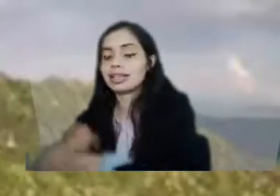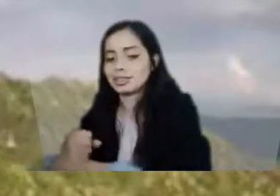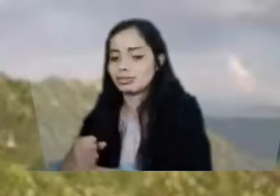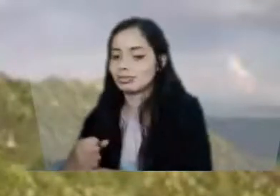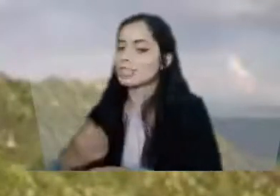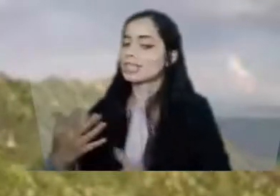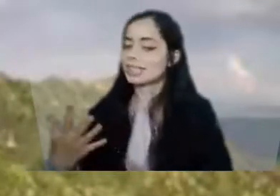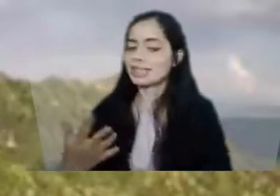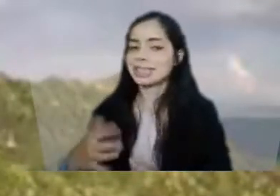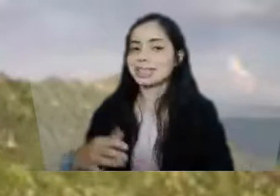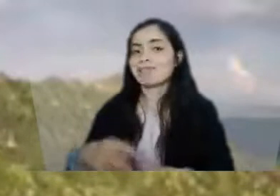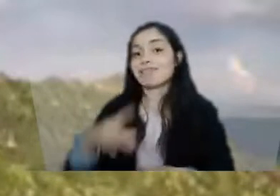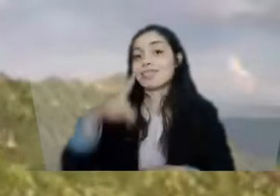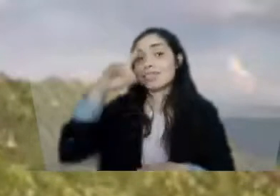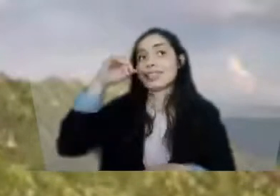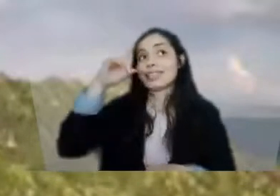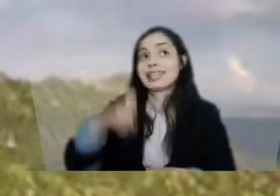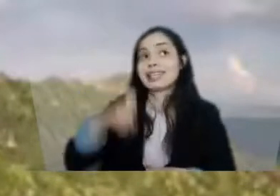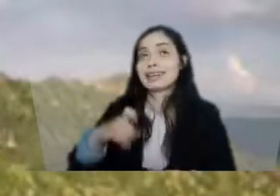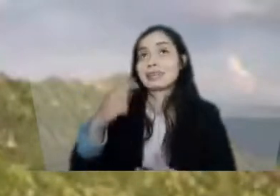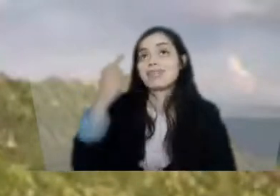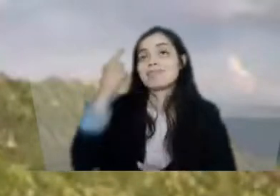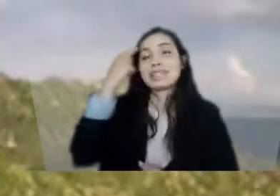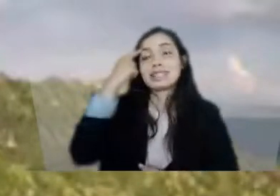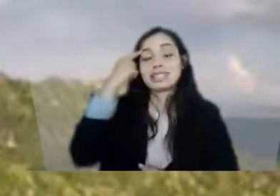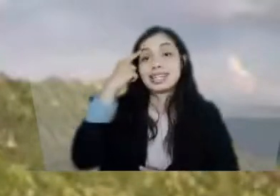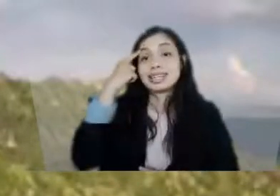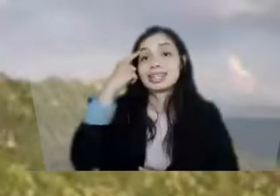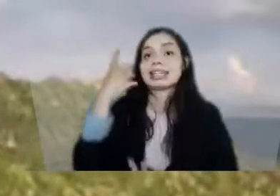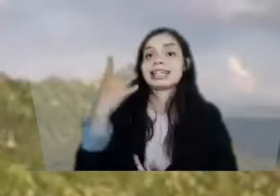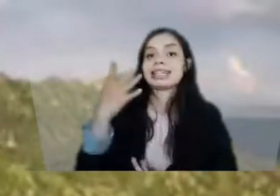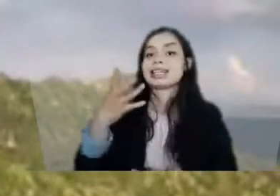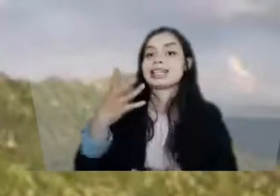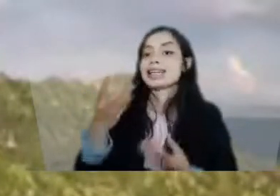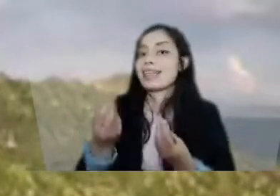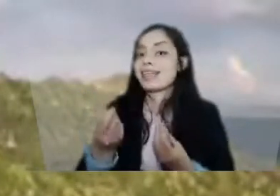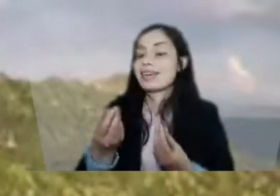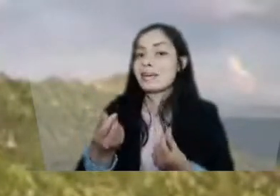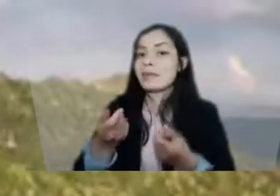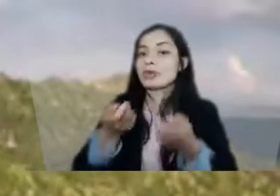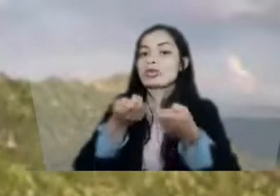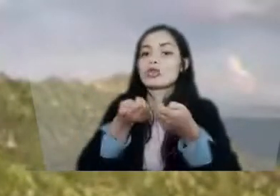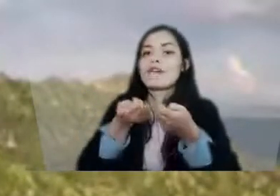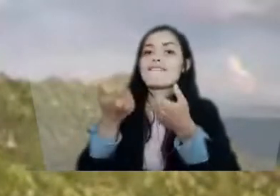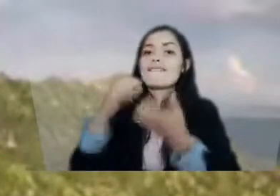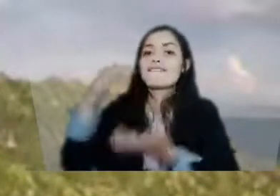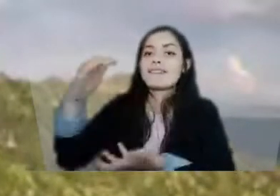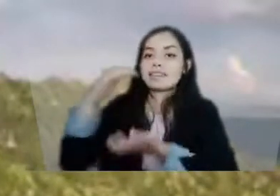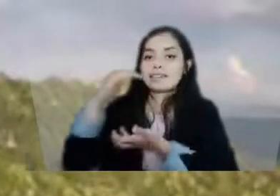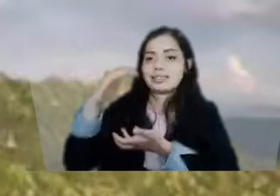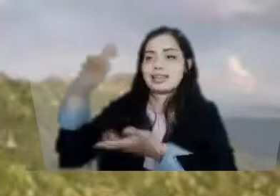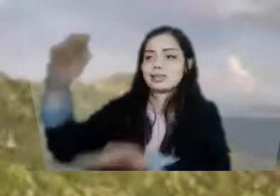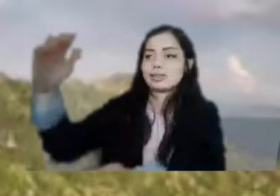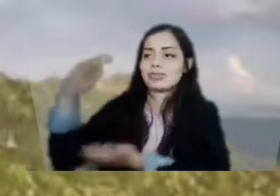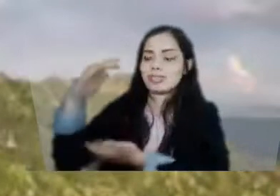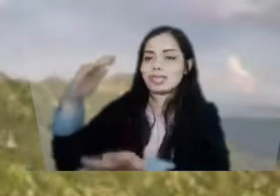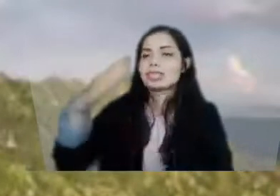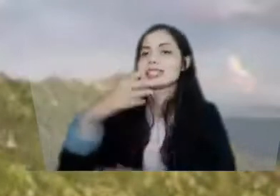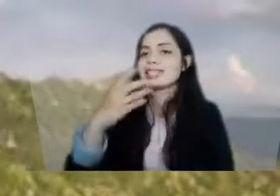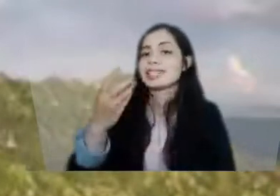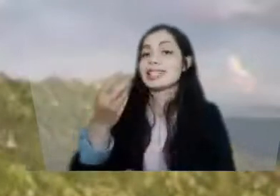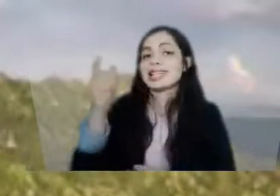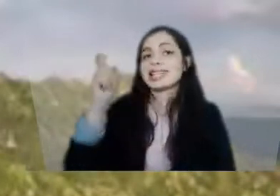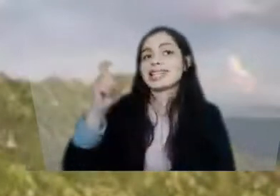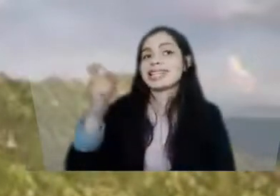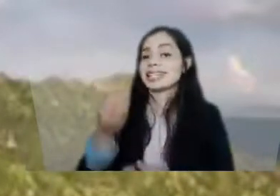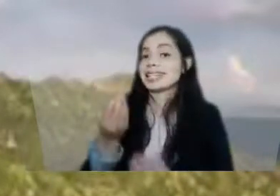que es importante generar financiación para este tipo de reexpediciones que nos permiten básicamente identificar estos cambios y estas